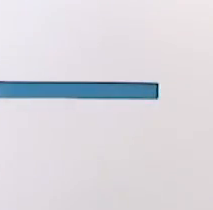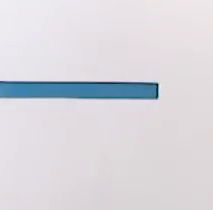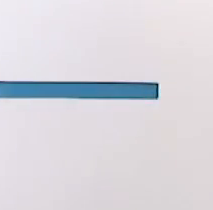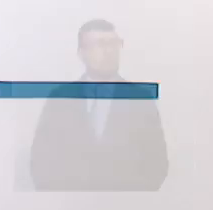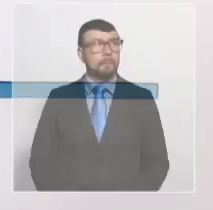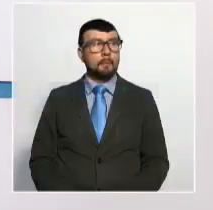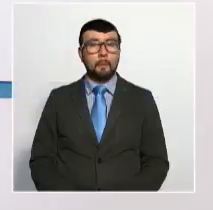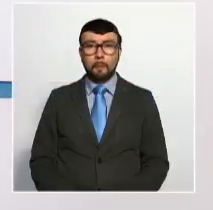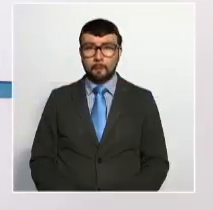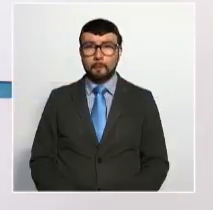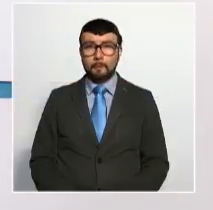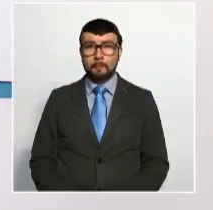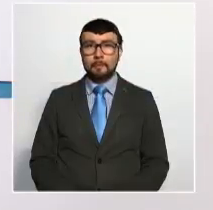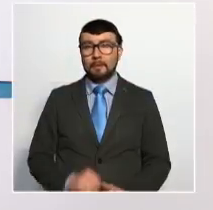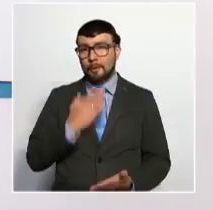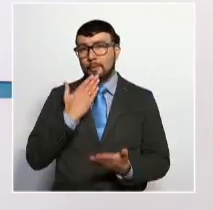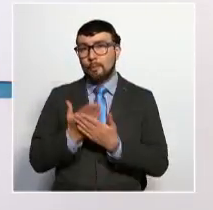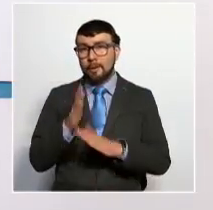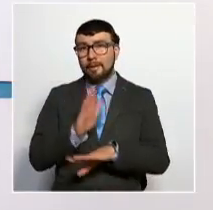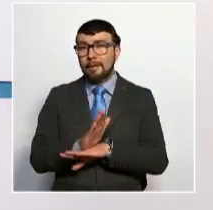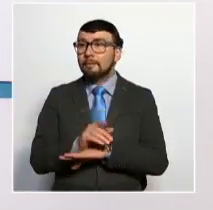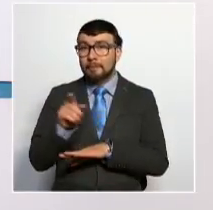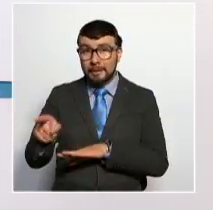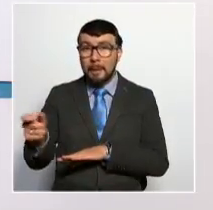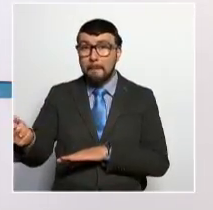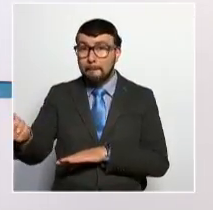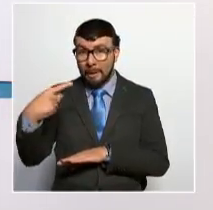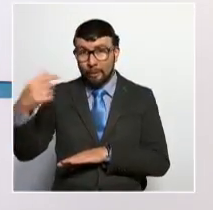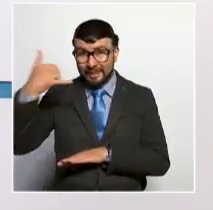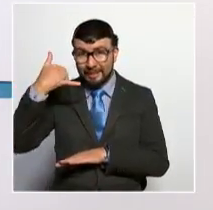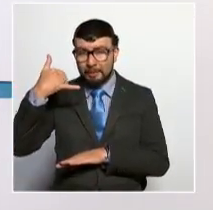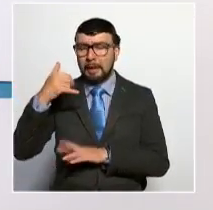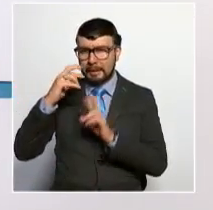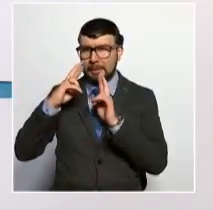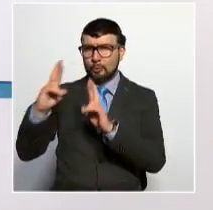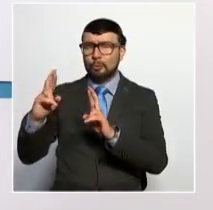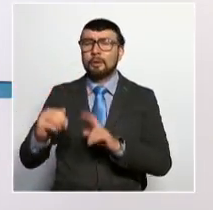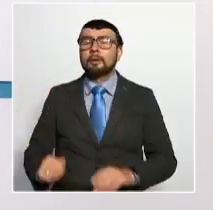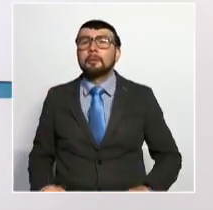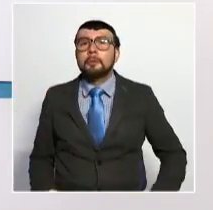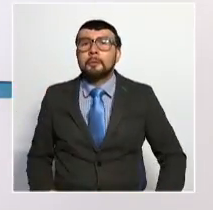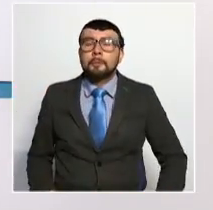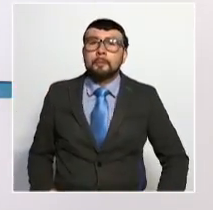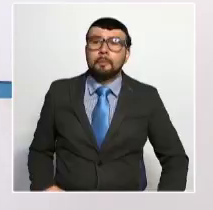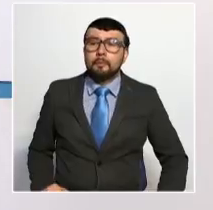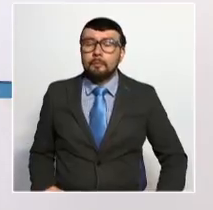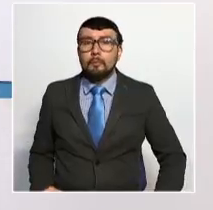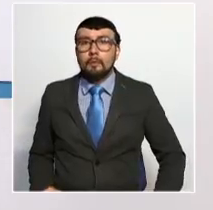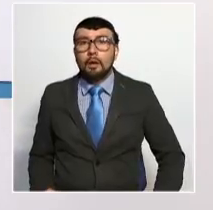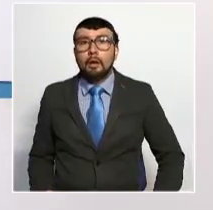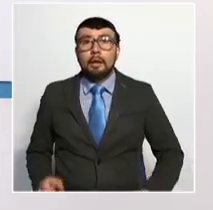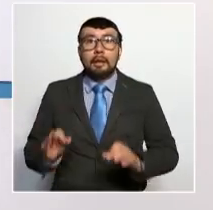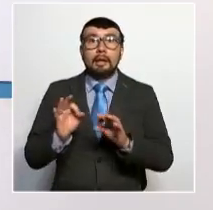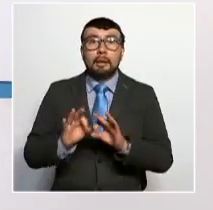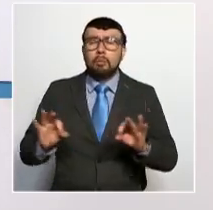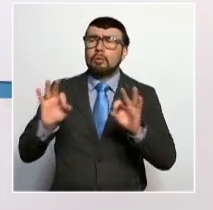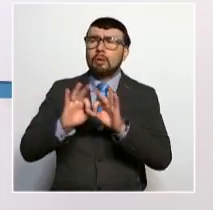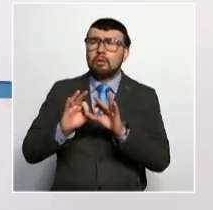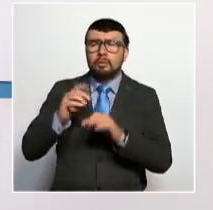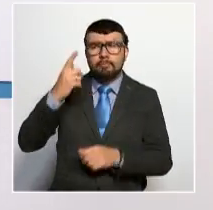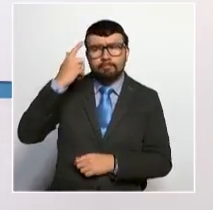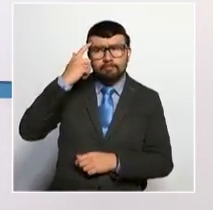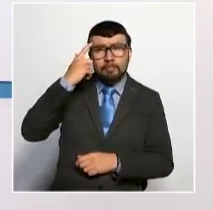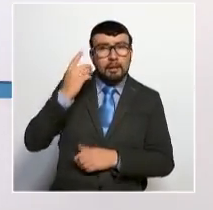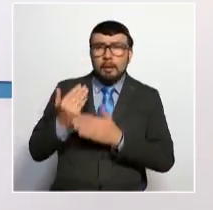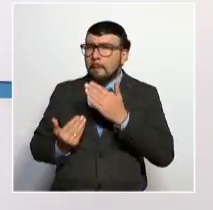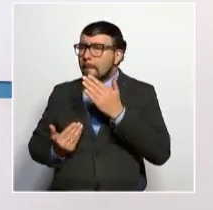Bueno, buenas tardes. Para responderle la pregunta a Adriana de Bogotá, es importante pues que tengamos claro que cuando